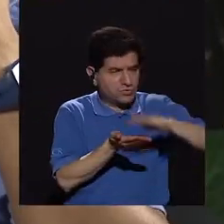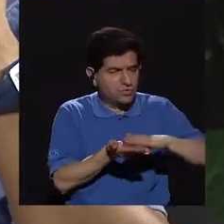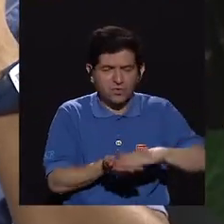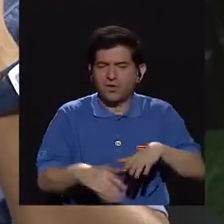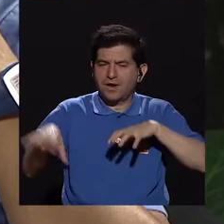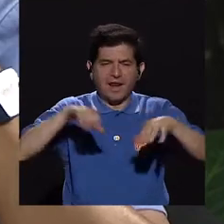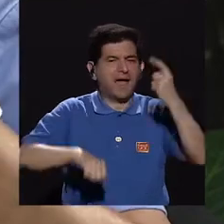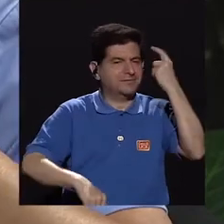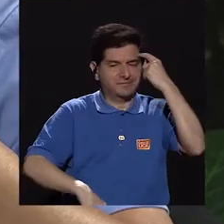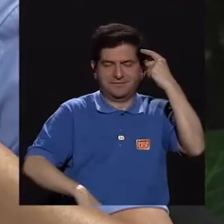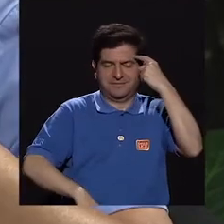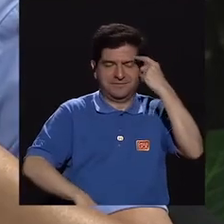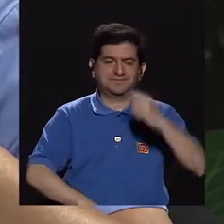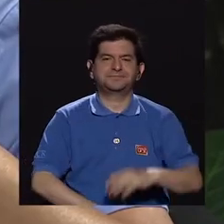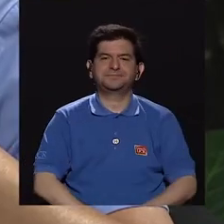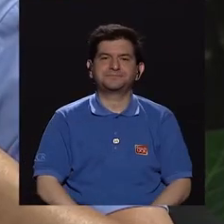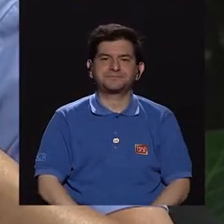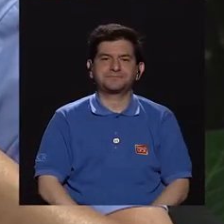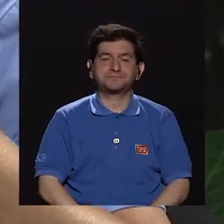actividad mental.